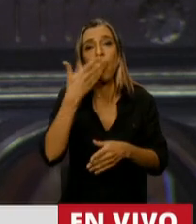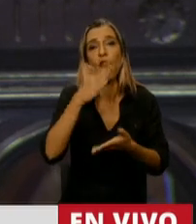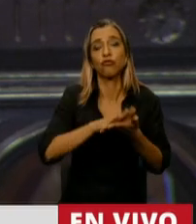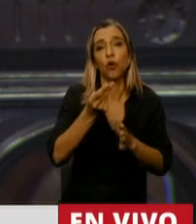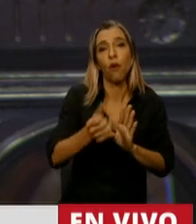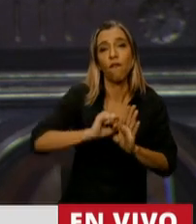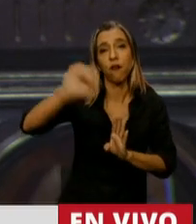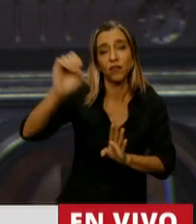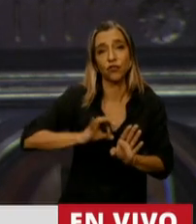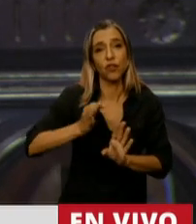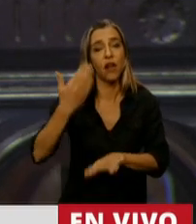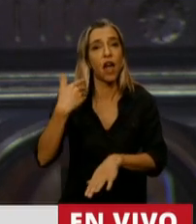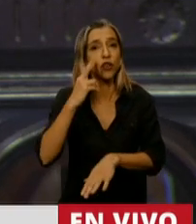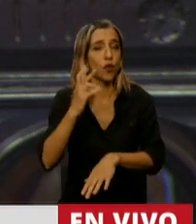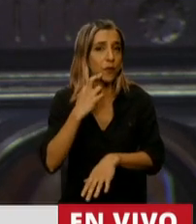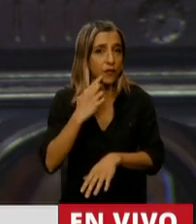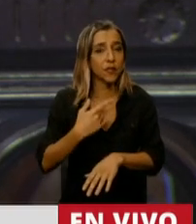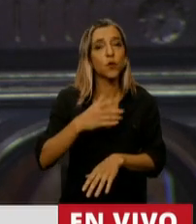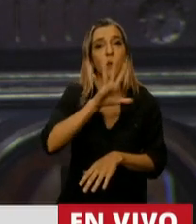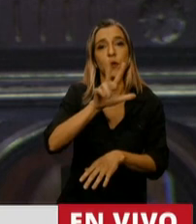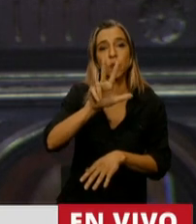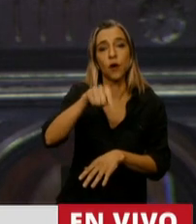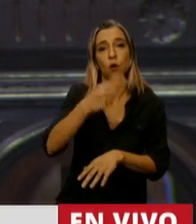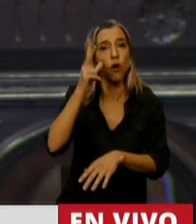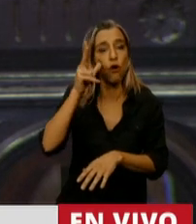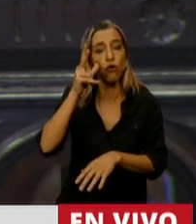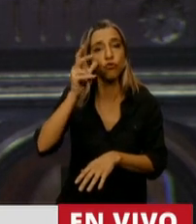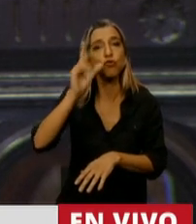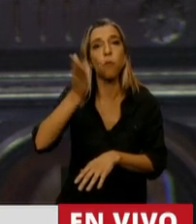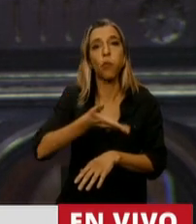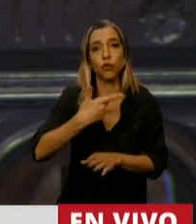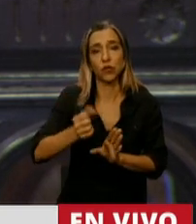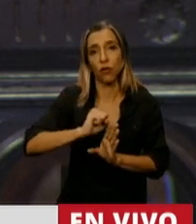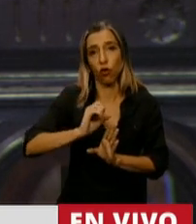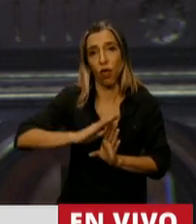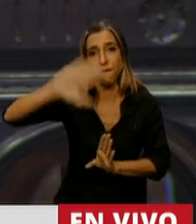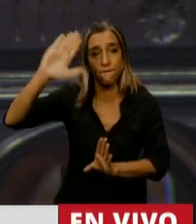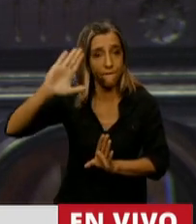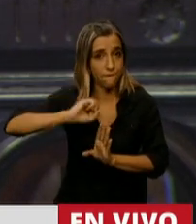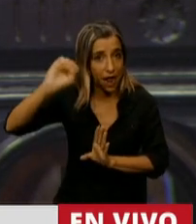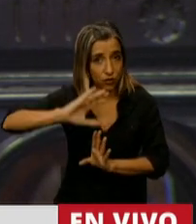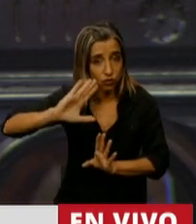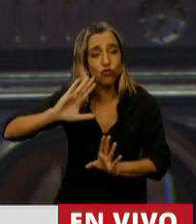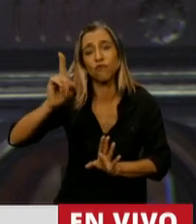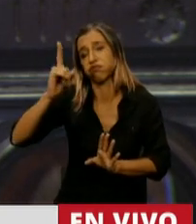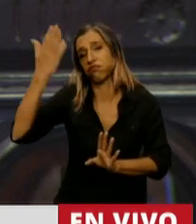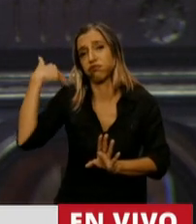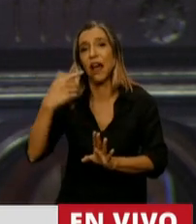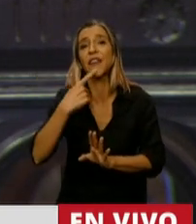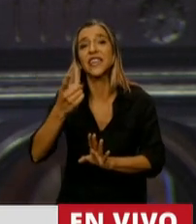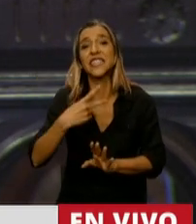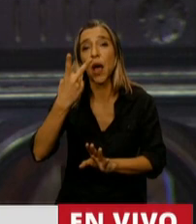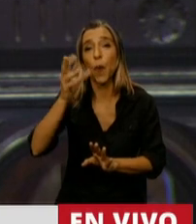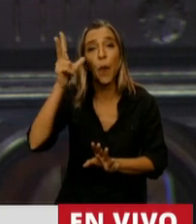En el 2019 hubo 53,8% de inflación. Decían las noticias que era la inflación más alta de los últimos 28